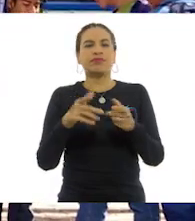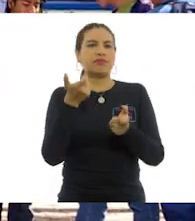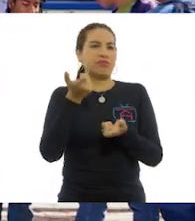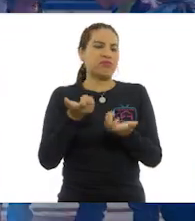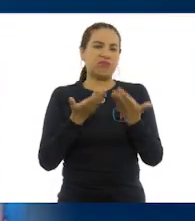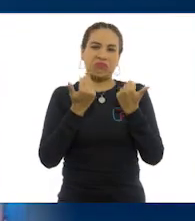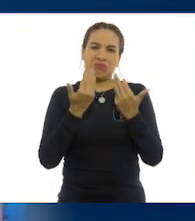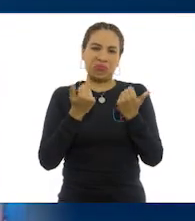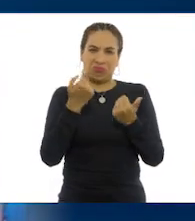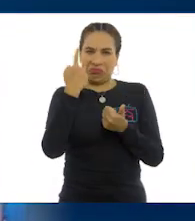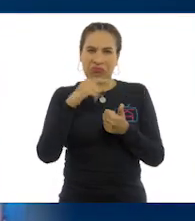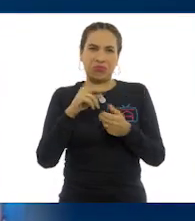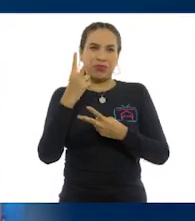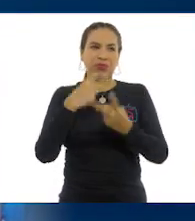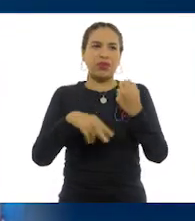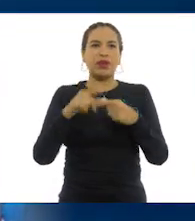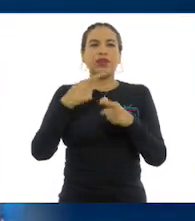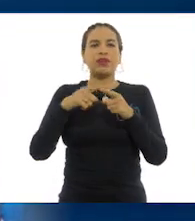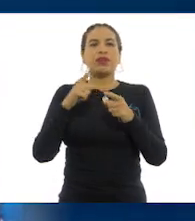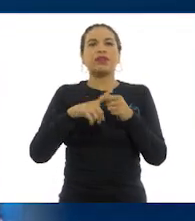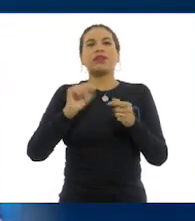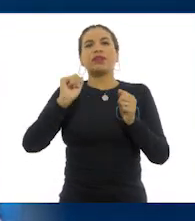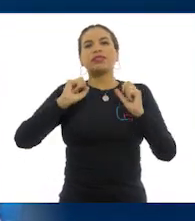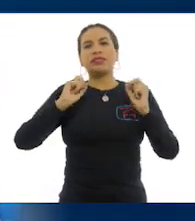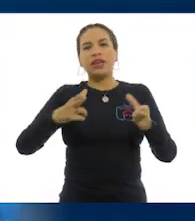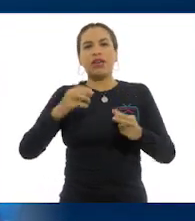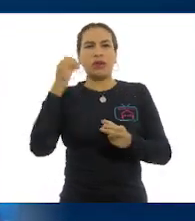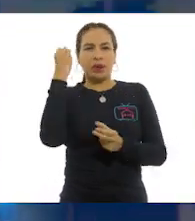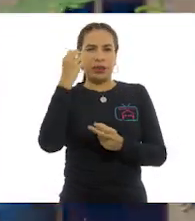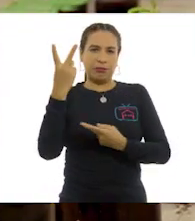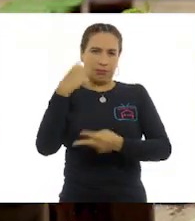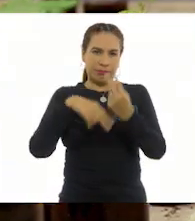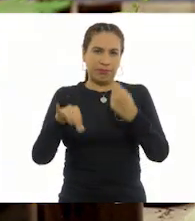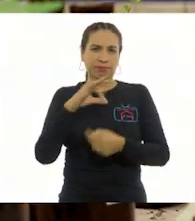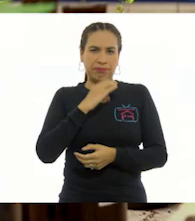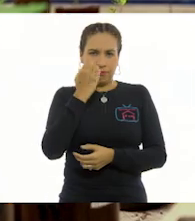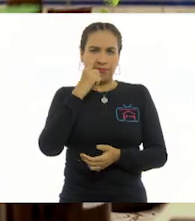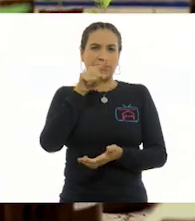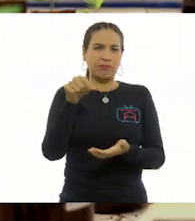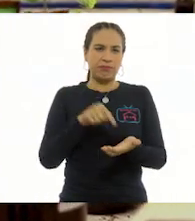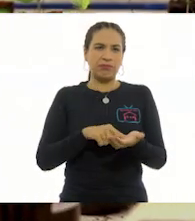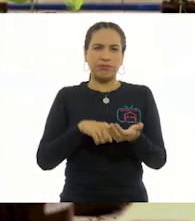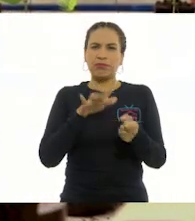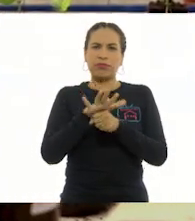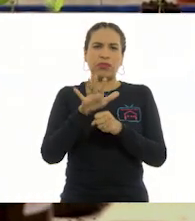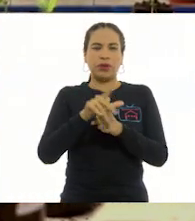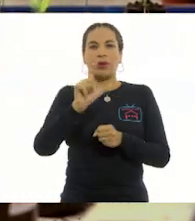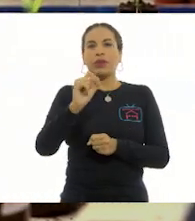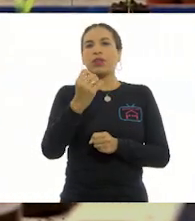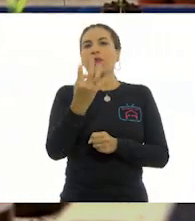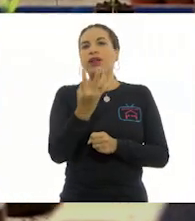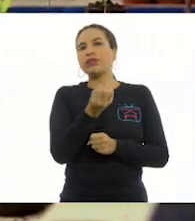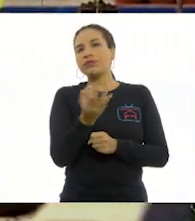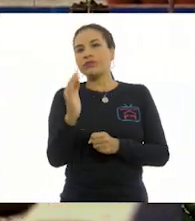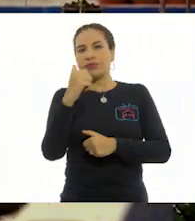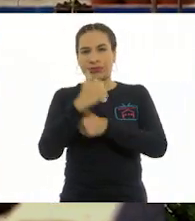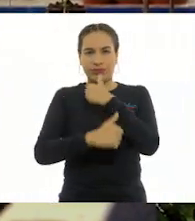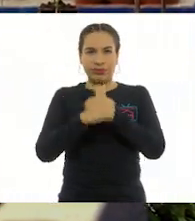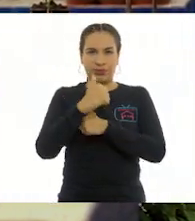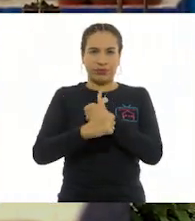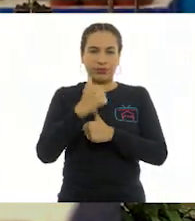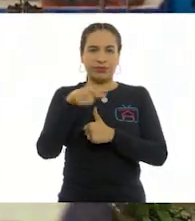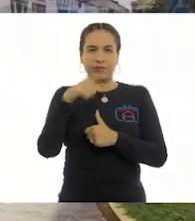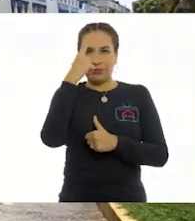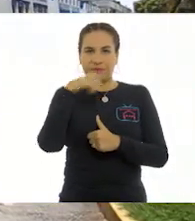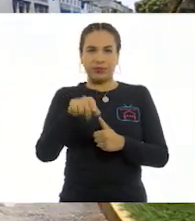recursos prácticamente, que puede ser de la Sierra de Chiapas o de Oaxaca, pueden venir a estudiar aquí cualquiera de las 24 carreras relacionadas